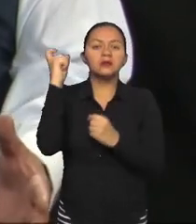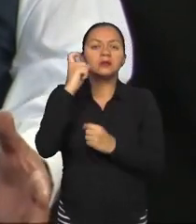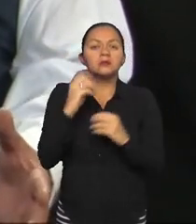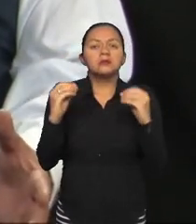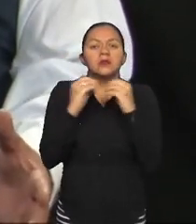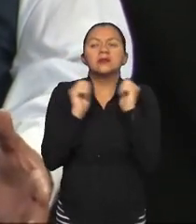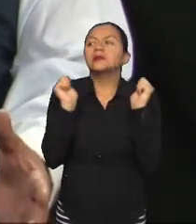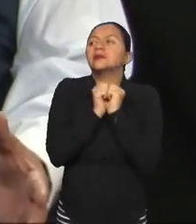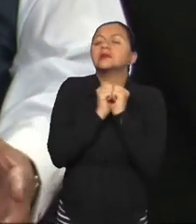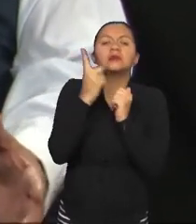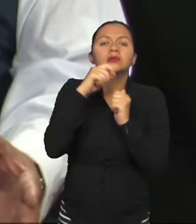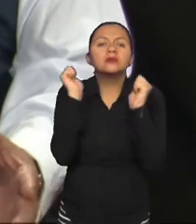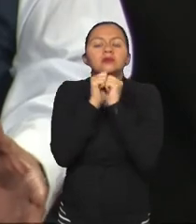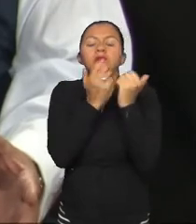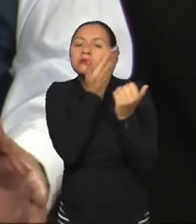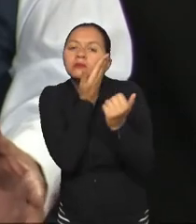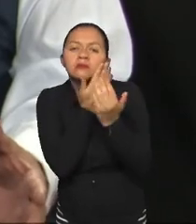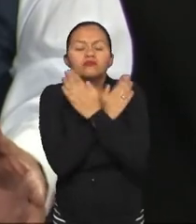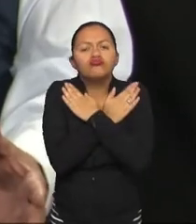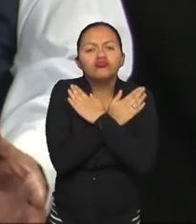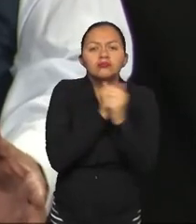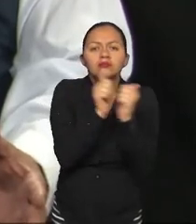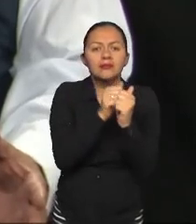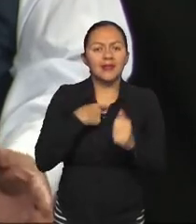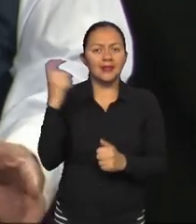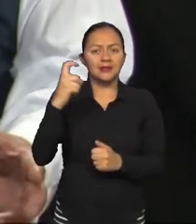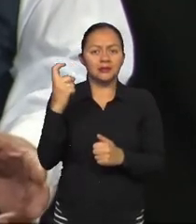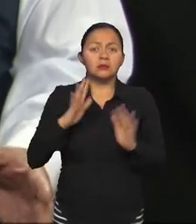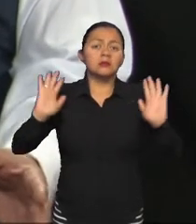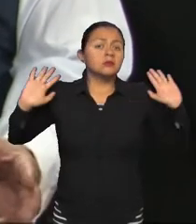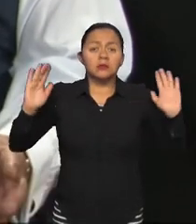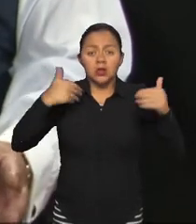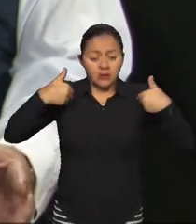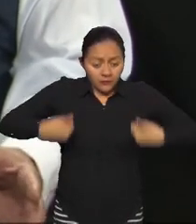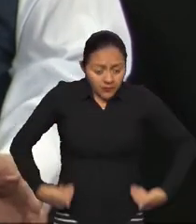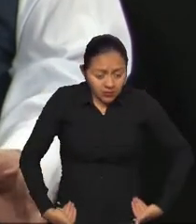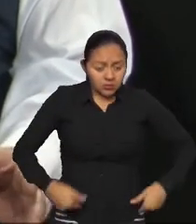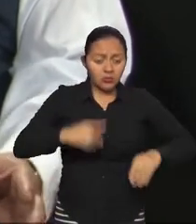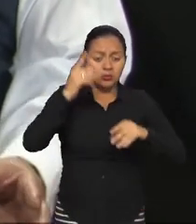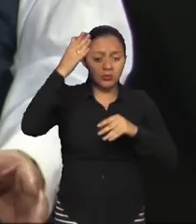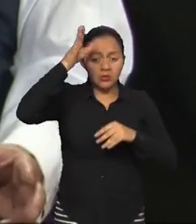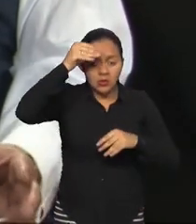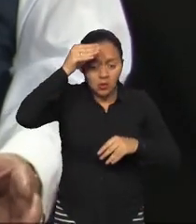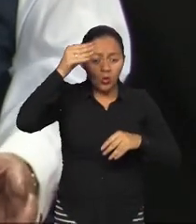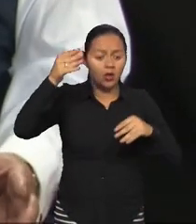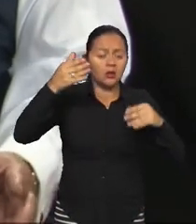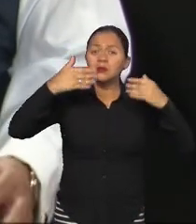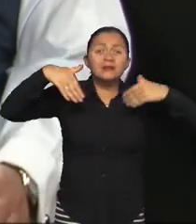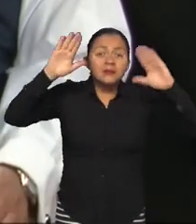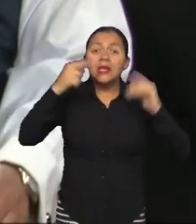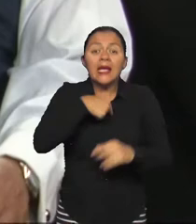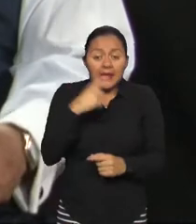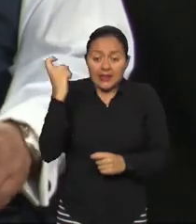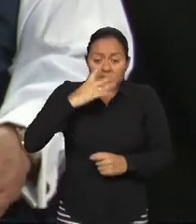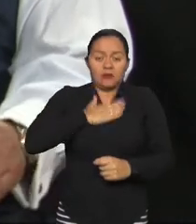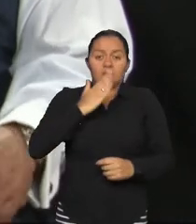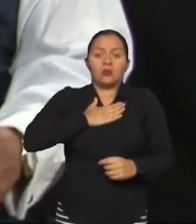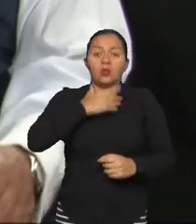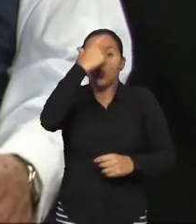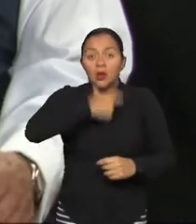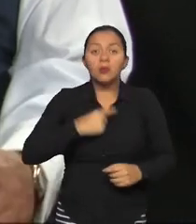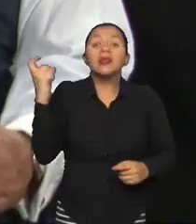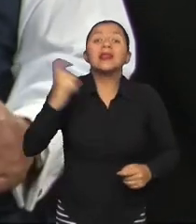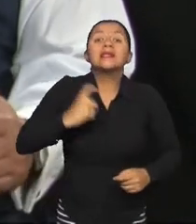estar con alguien más. Independientemente de su capacidad física, mental o emocional, llegaba el momento en donde el